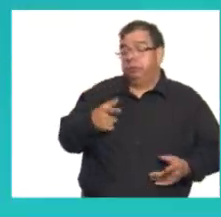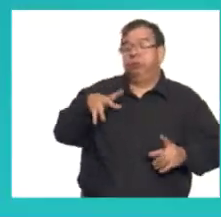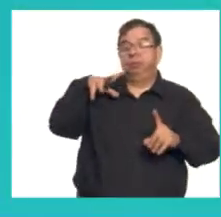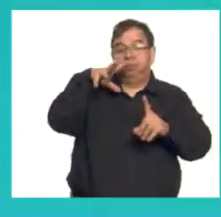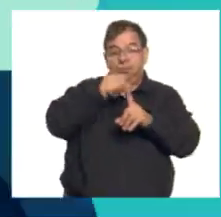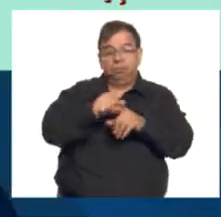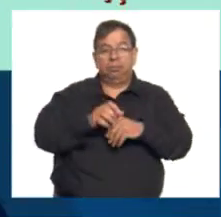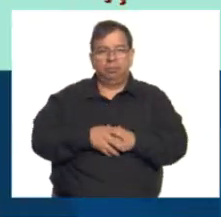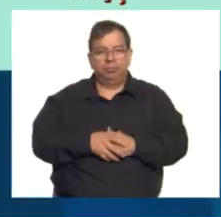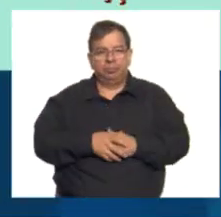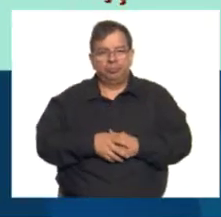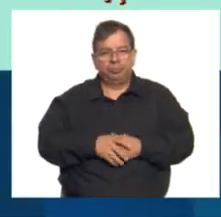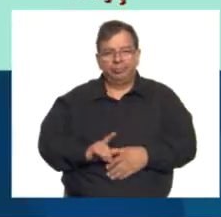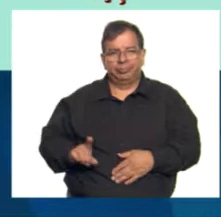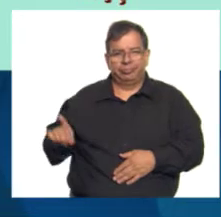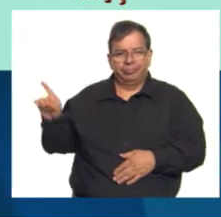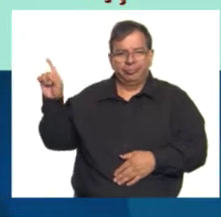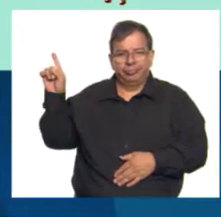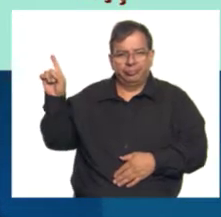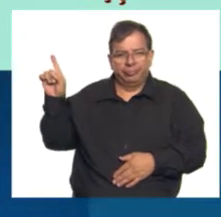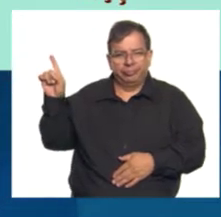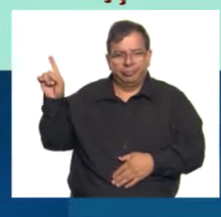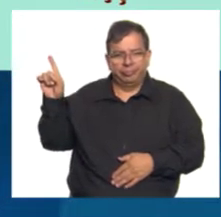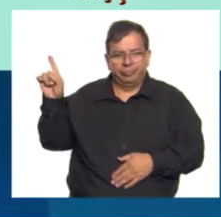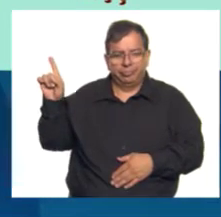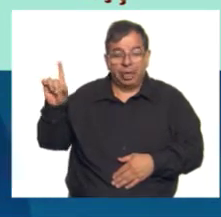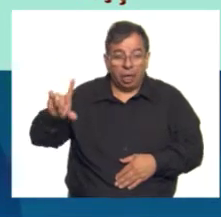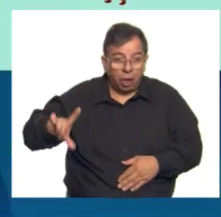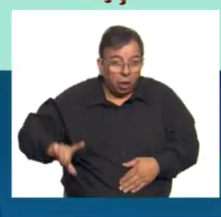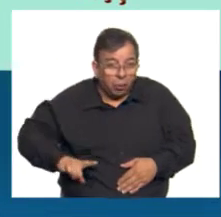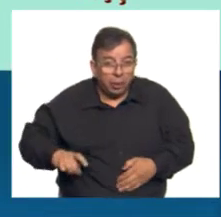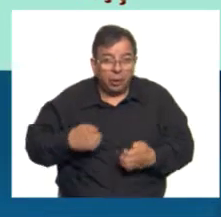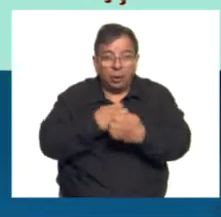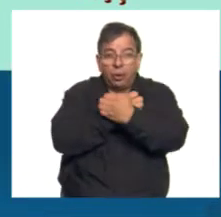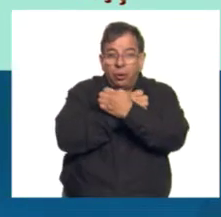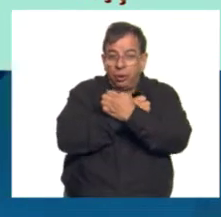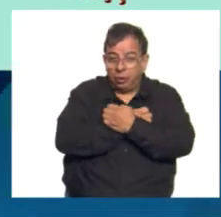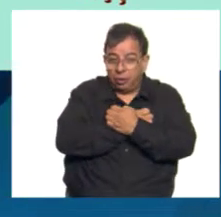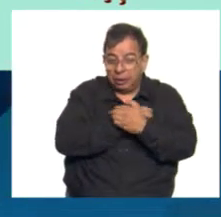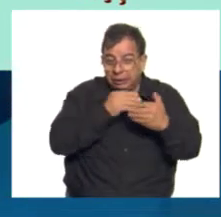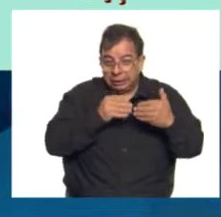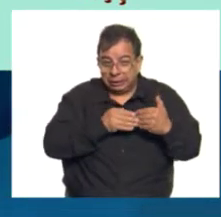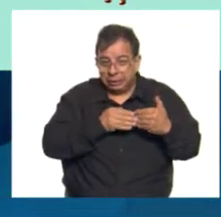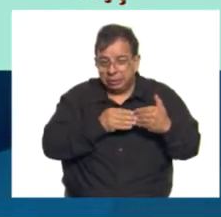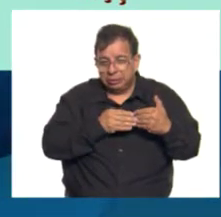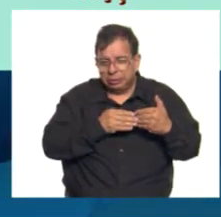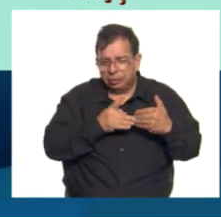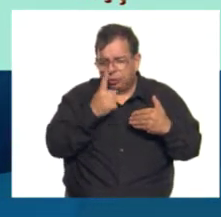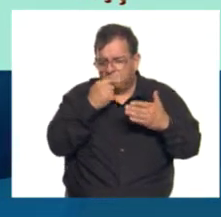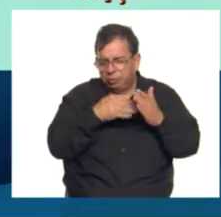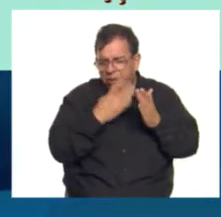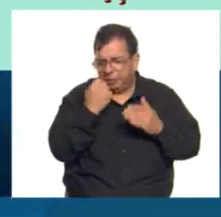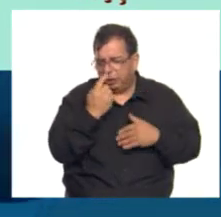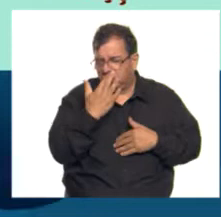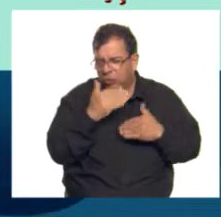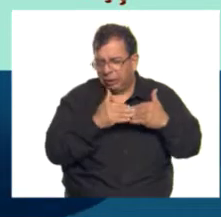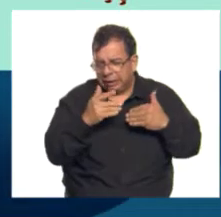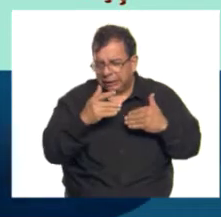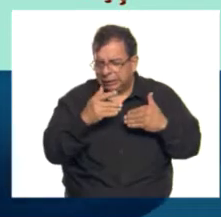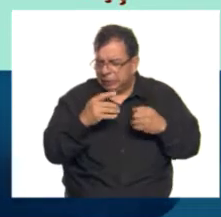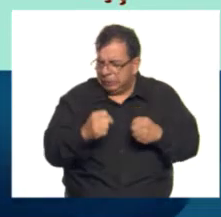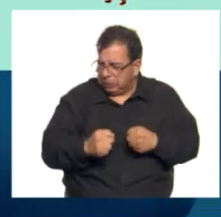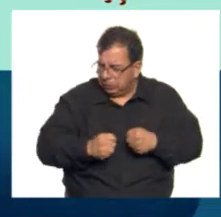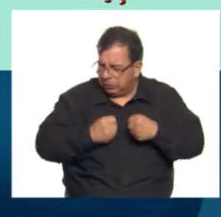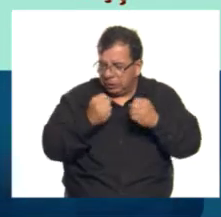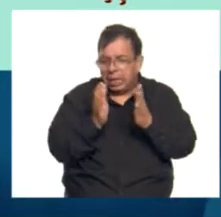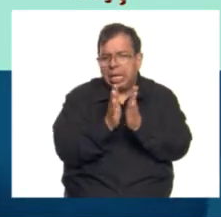Sí. De esta forma, la relación entre el Estado y la educación, a partir de este momento, que son los años 50, se vio reforzada por